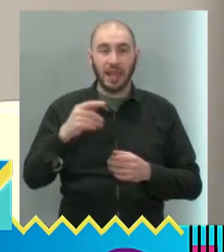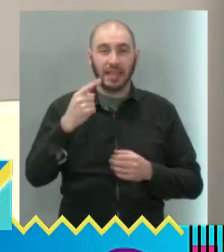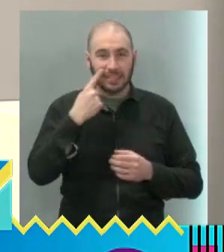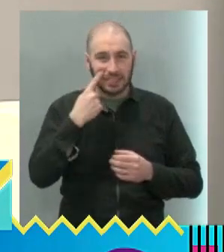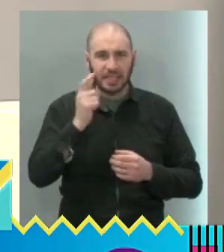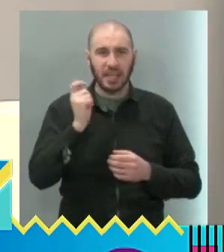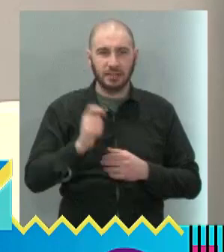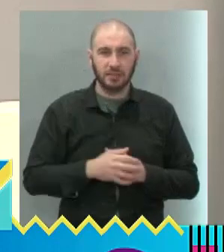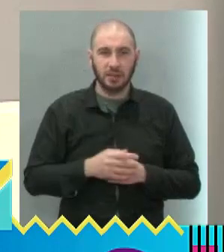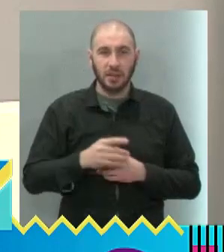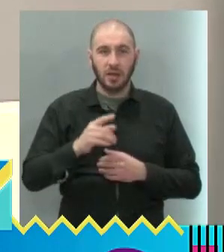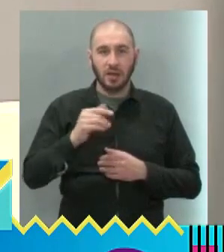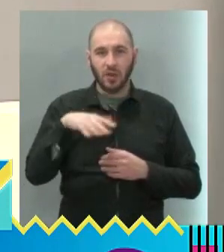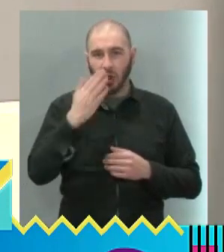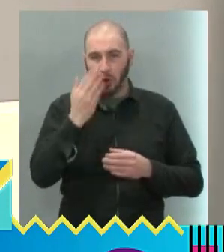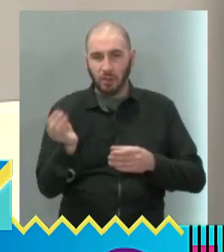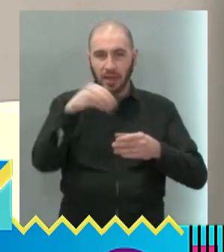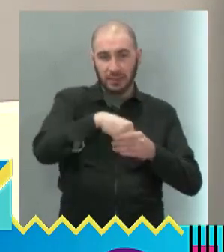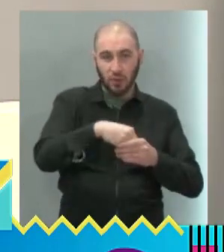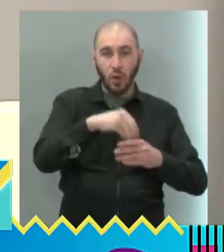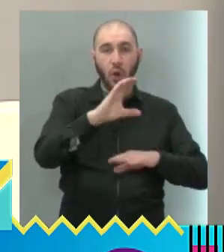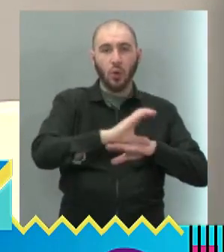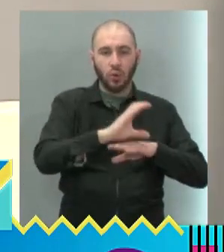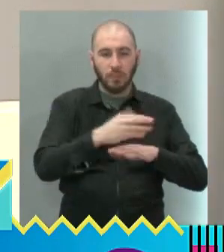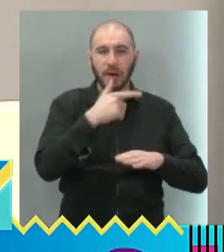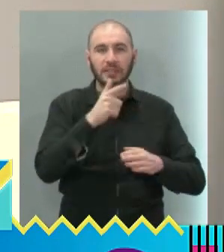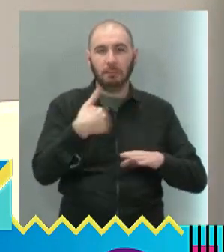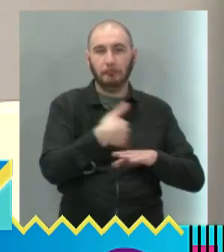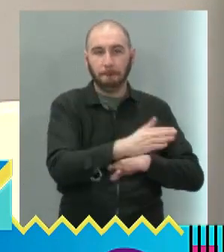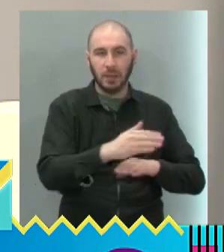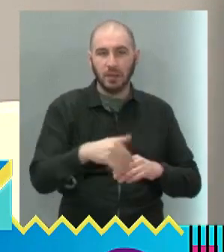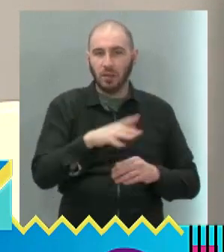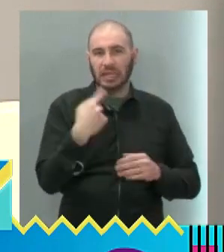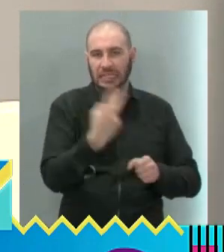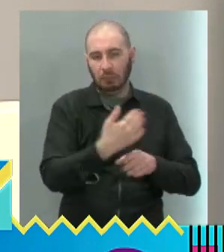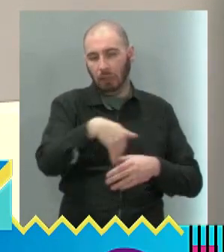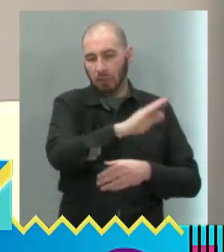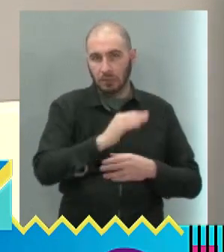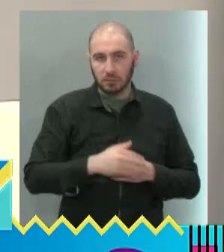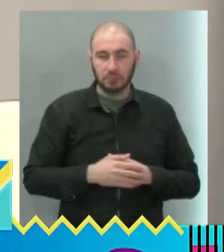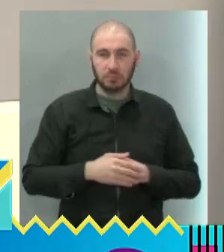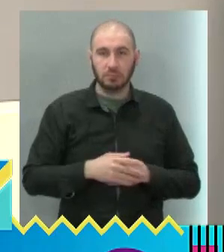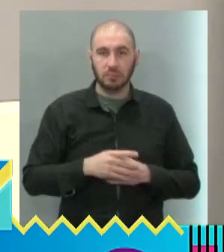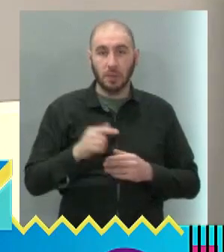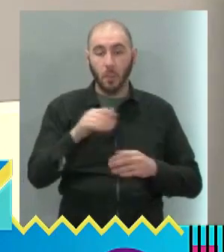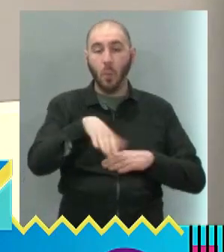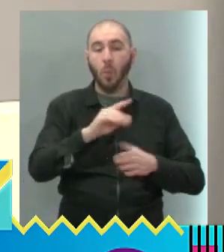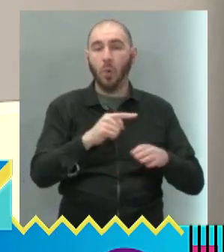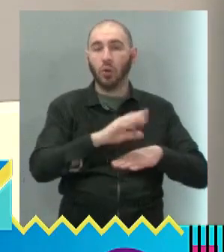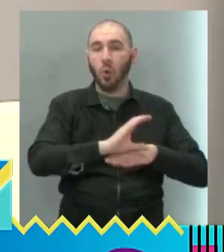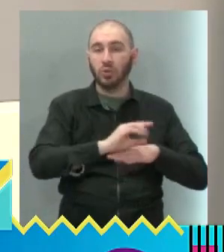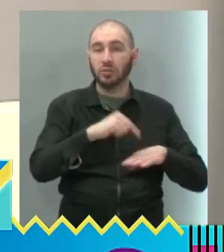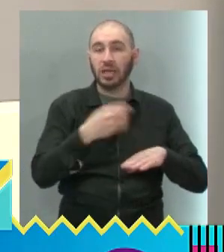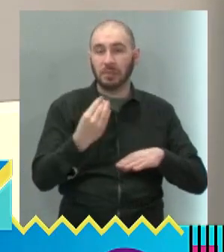gobernación-intendencia de Córdoba, ¿cierto?, Cuyo quedó relegada a una instancia secundaria. Lo que se vio en Cuyo fue